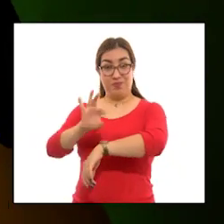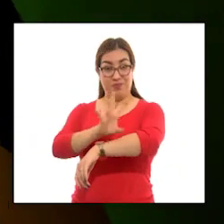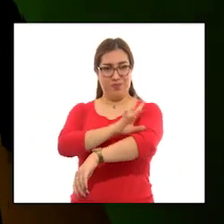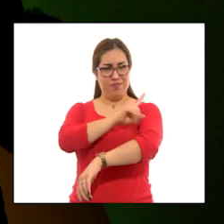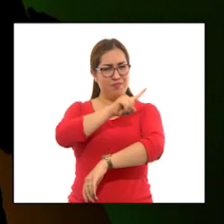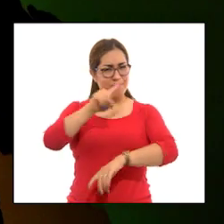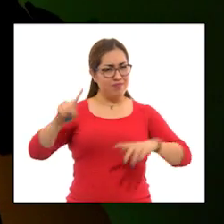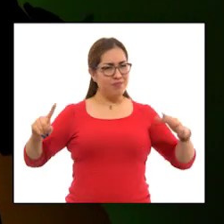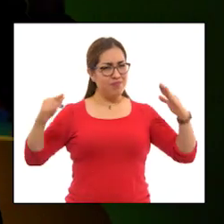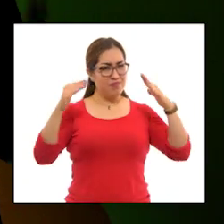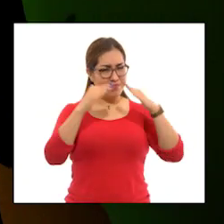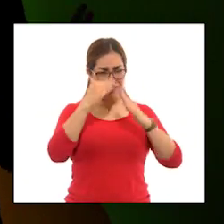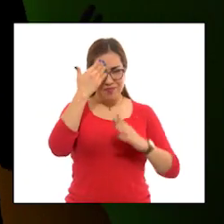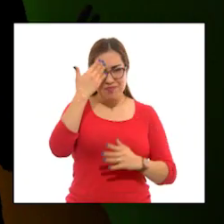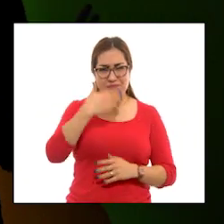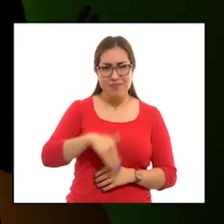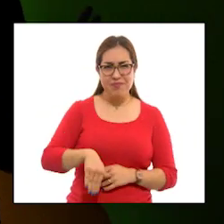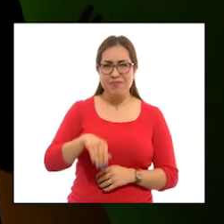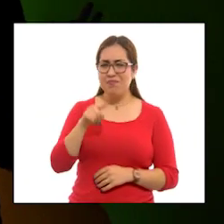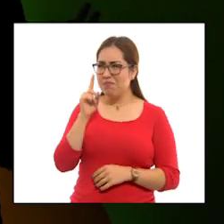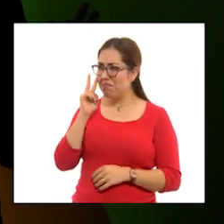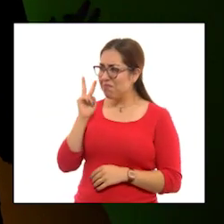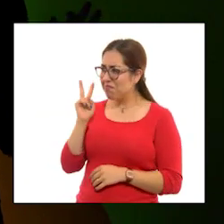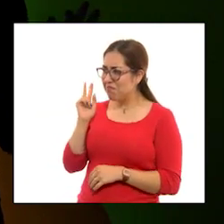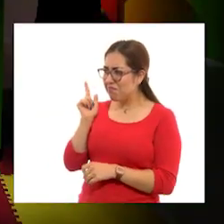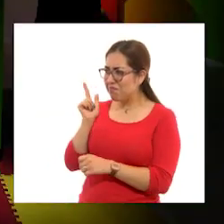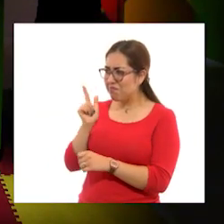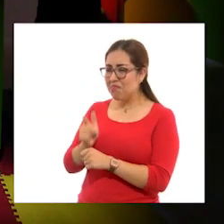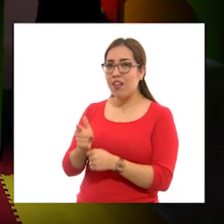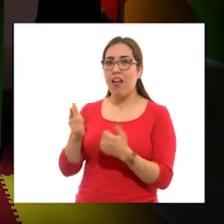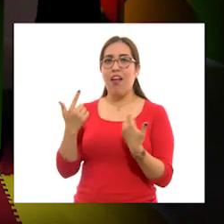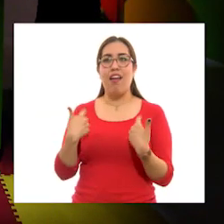adivinaron que era yo solo con ver mi sombra? ¡Sí!